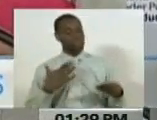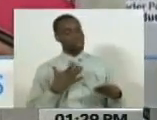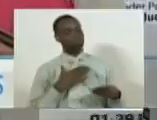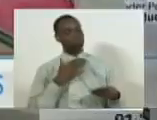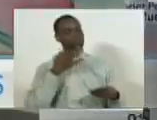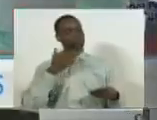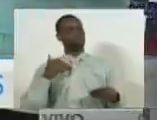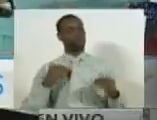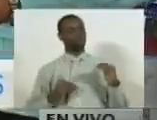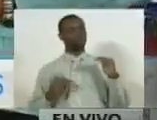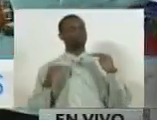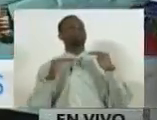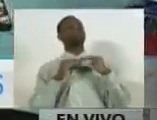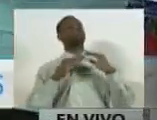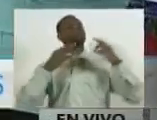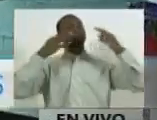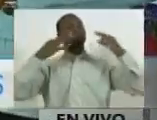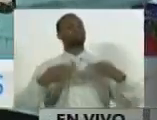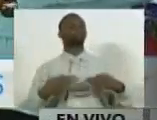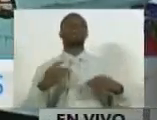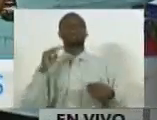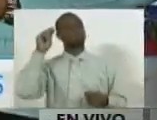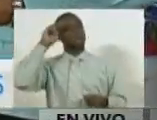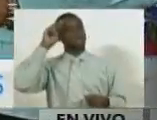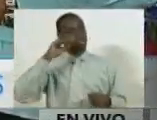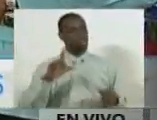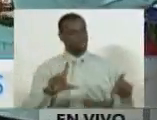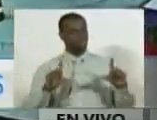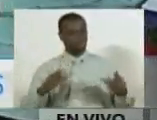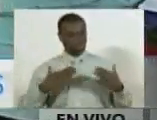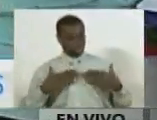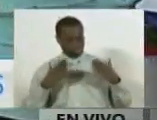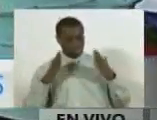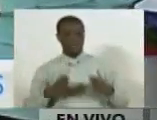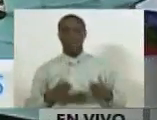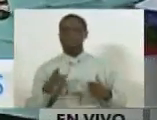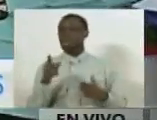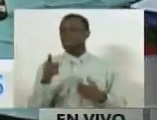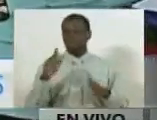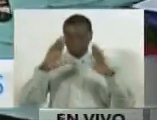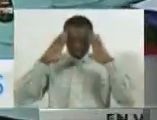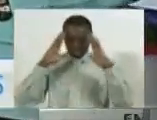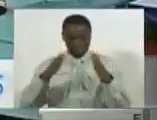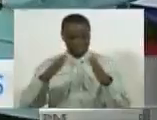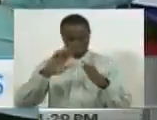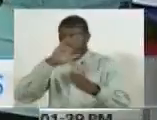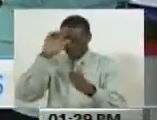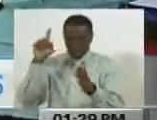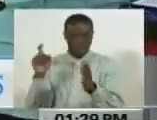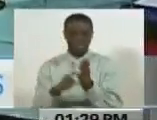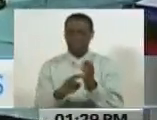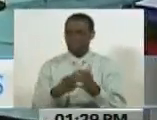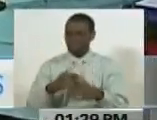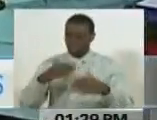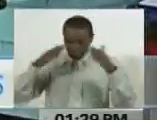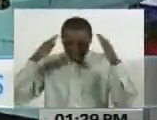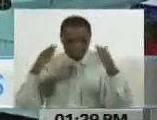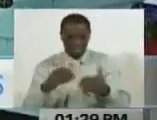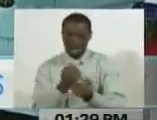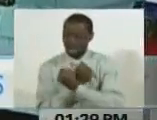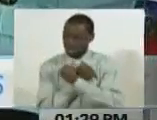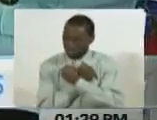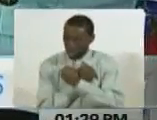maestra con estabilidad, titularidad, para que te dediques por entero toda tu energía, todo tu amor y toda tu